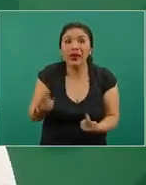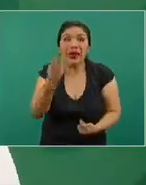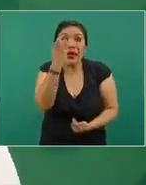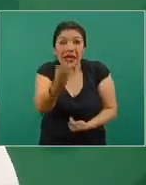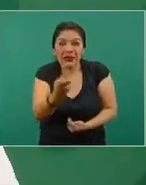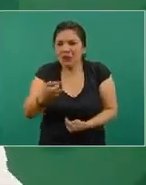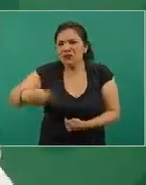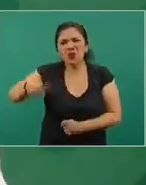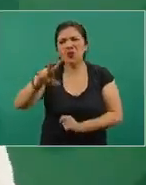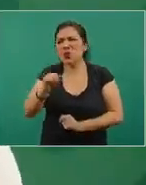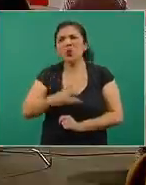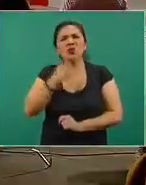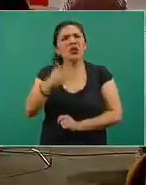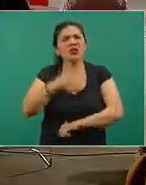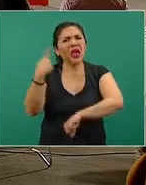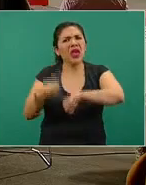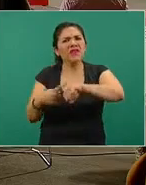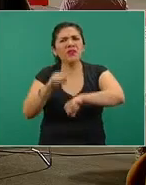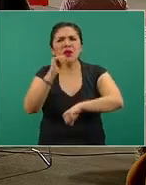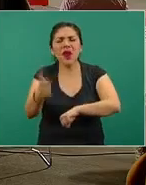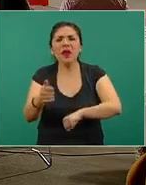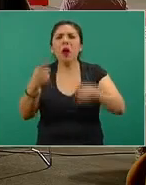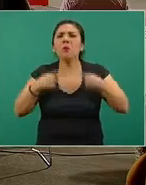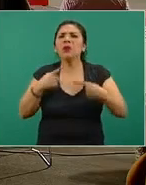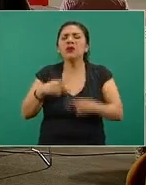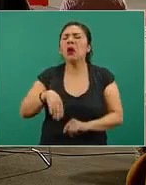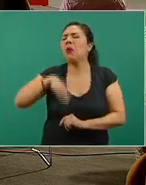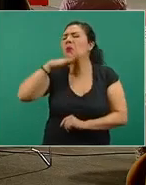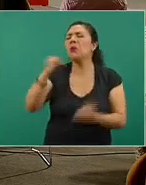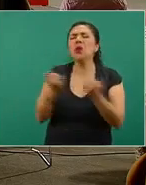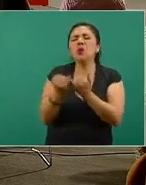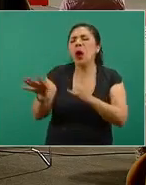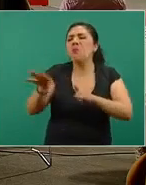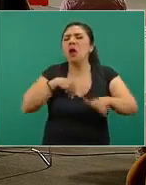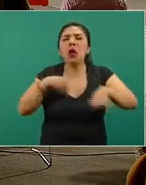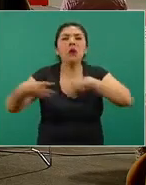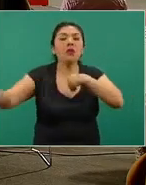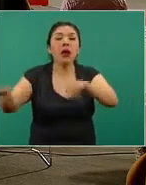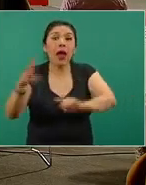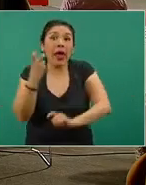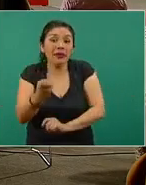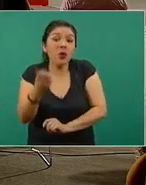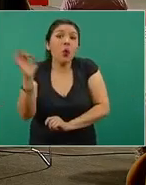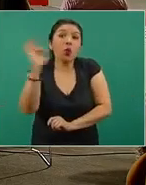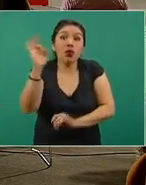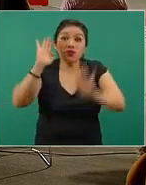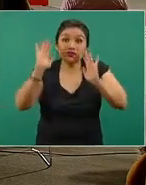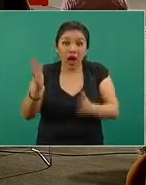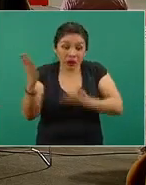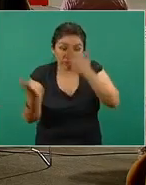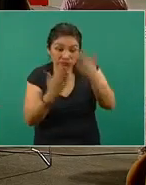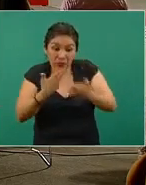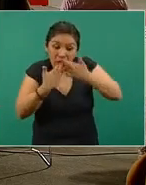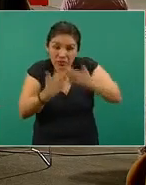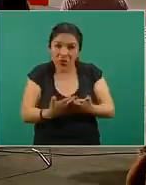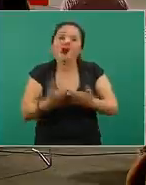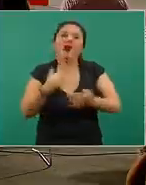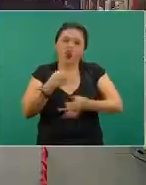personas no se detecten oportunamente y pudieran seguir transmitiendo. Pero ya lo veremos cuando haya la evidencia al